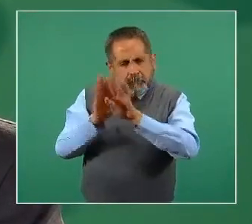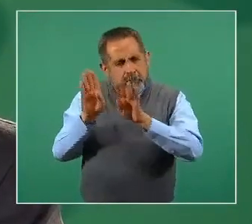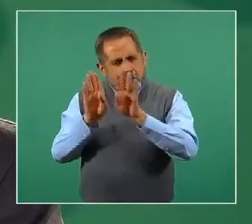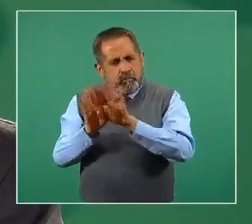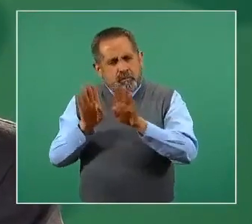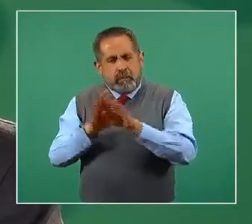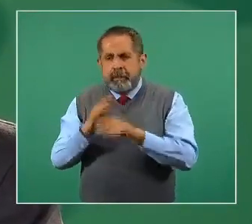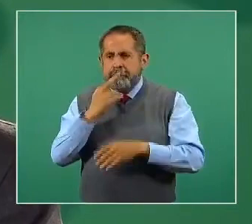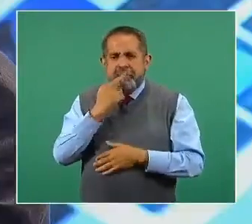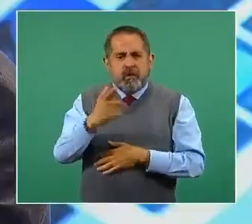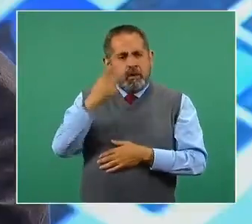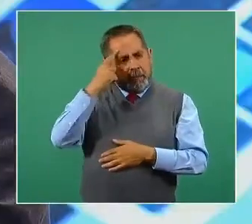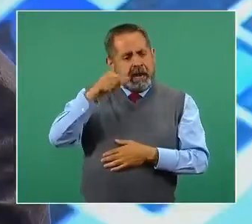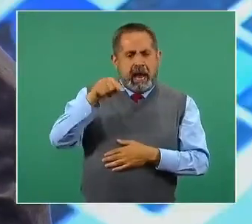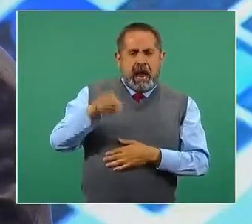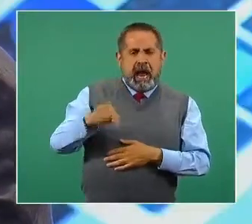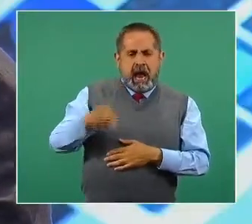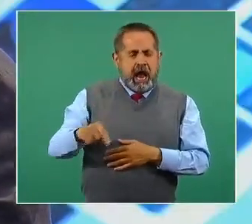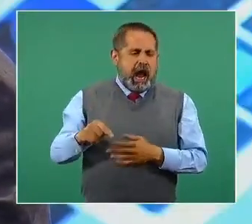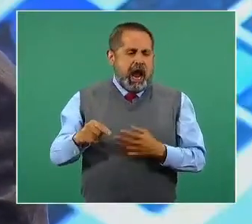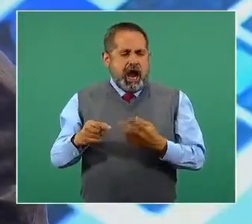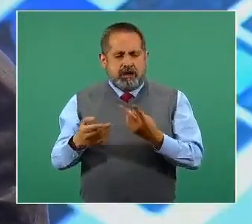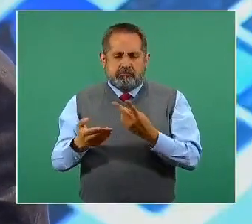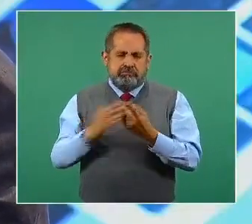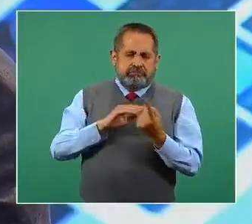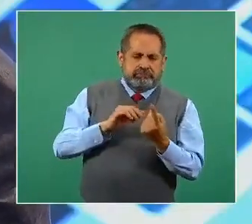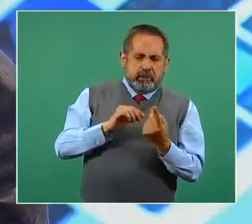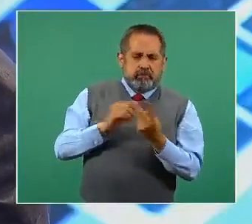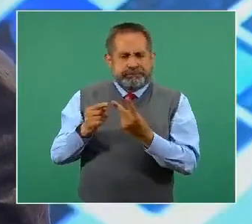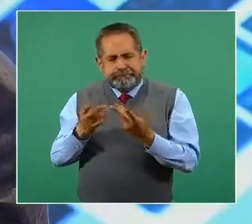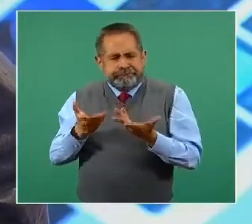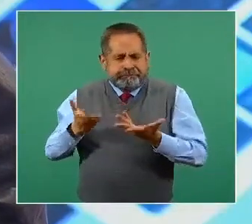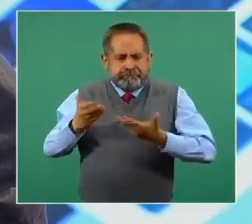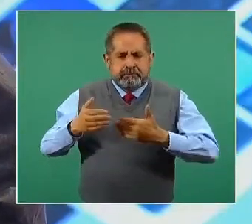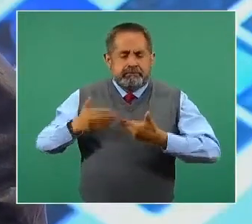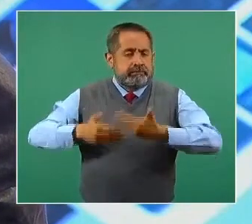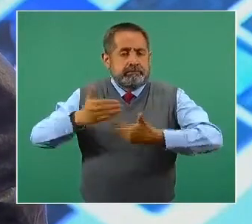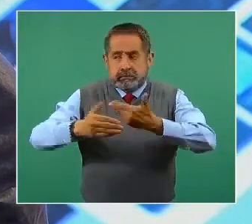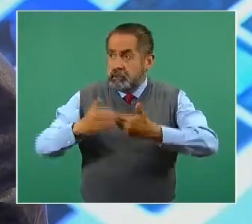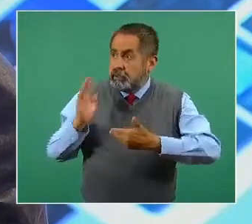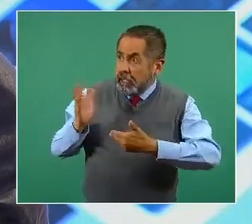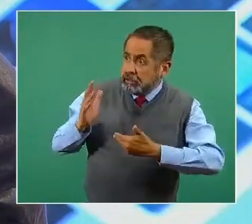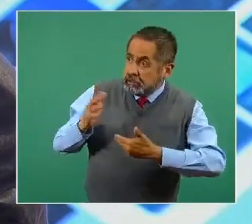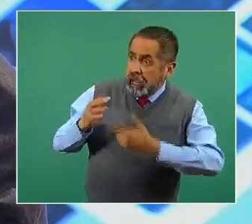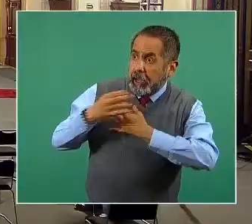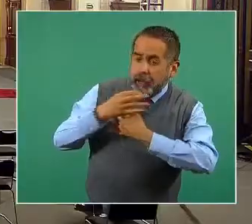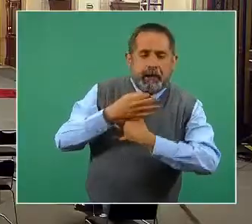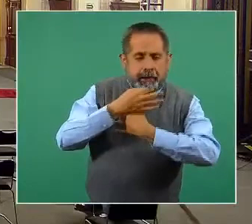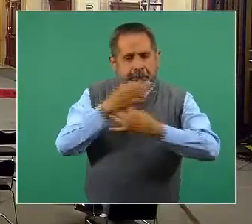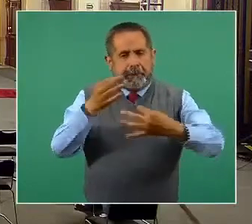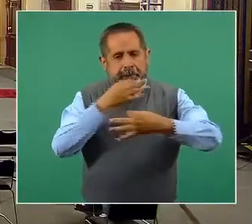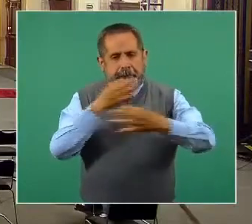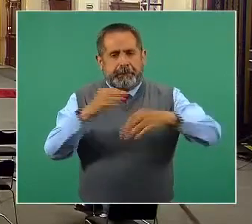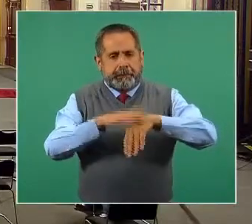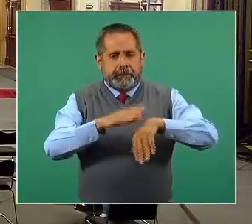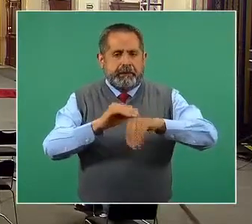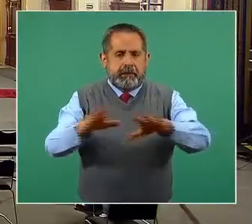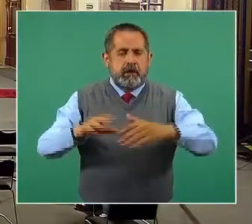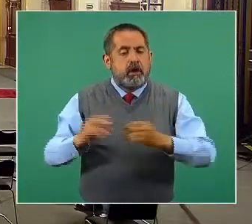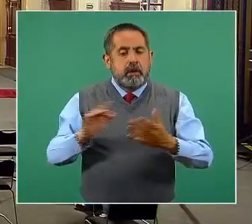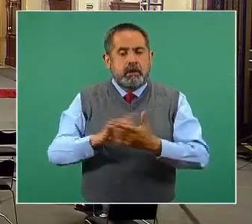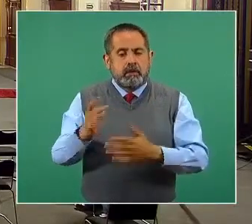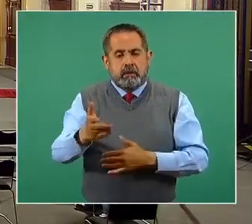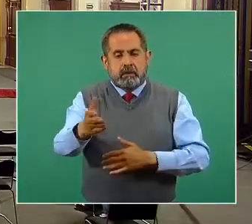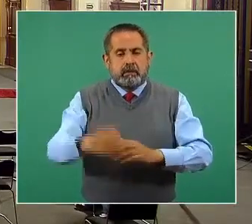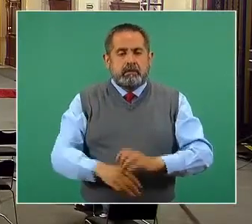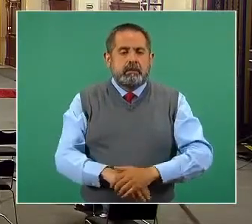ser la oportunidad de utilizarla. Conforme vayamos avanzando, lo iremos compartiendo en su momento. Muchas gracias.